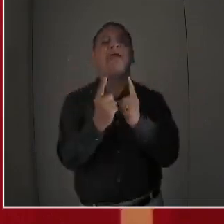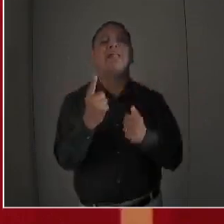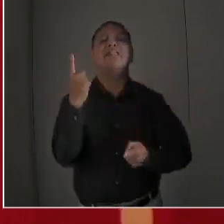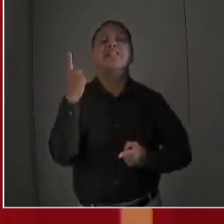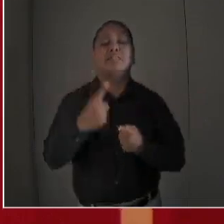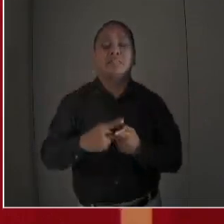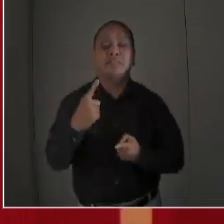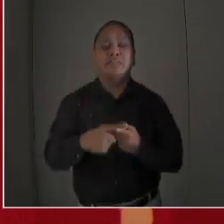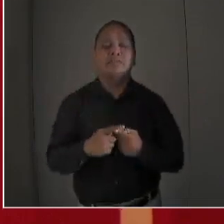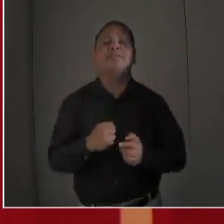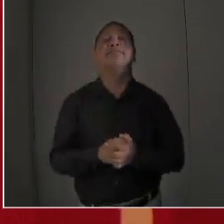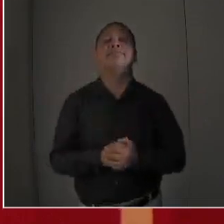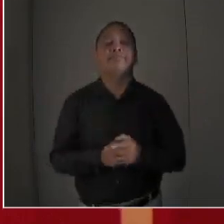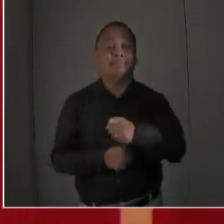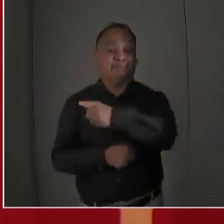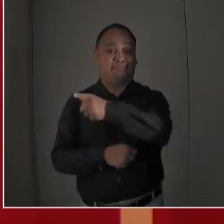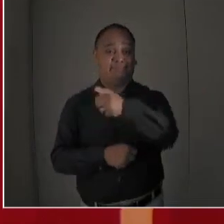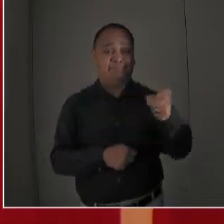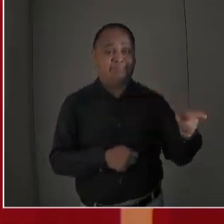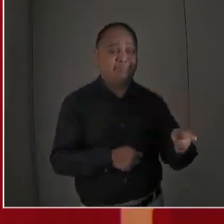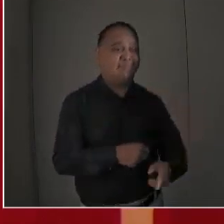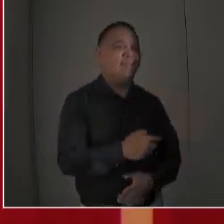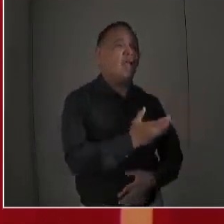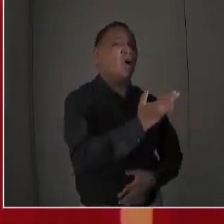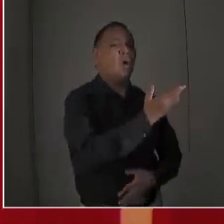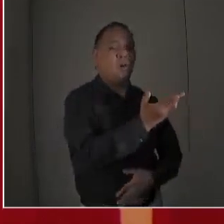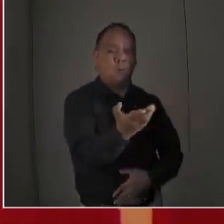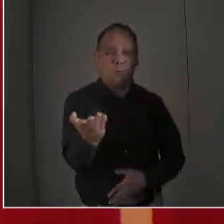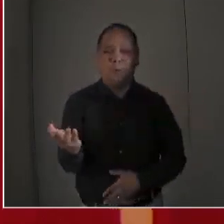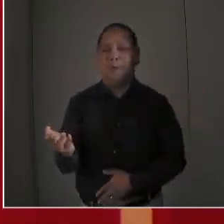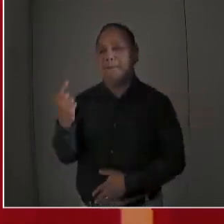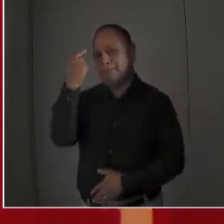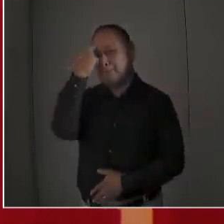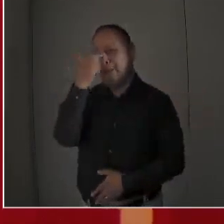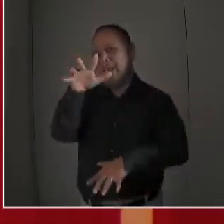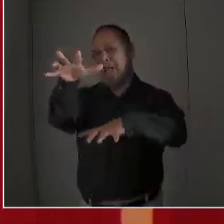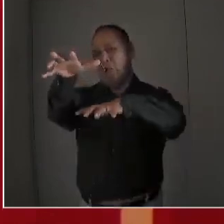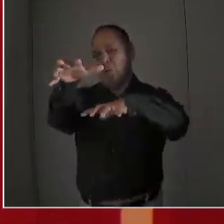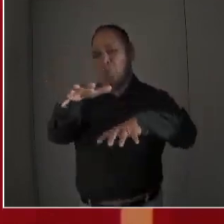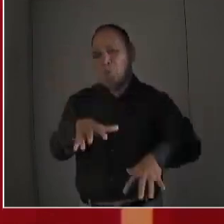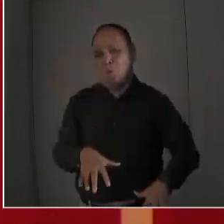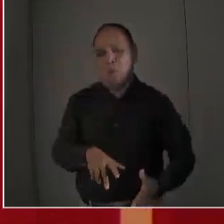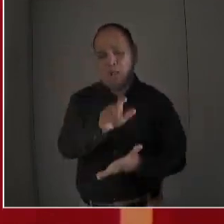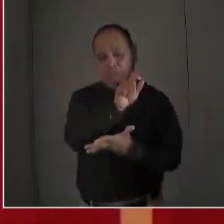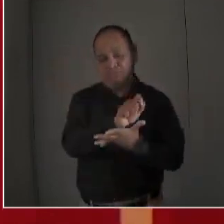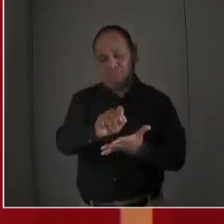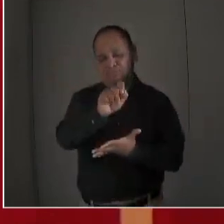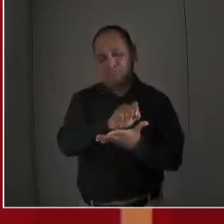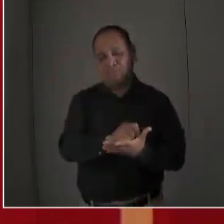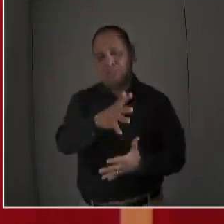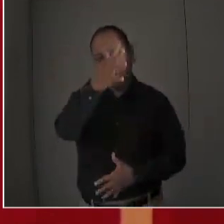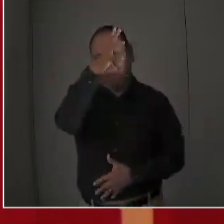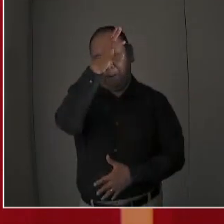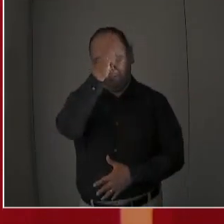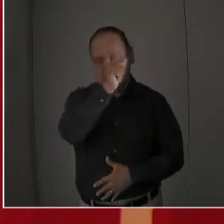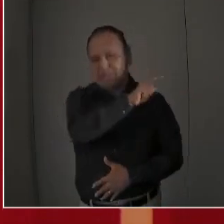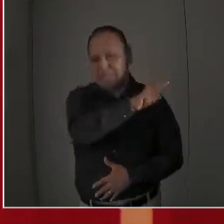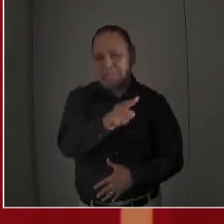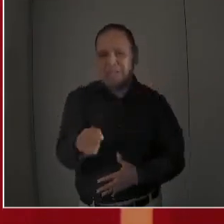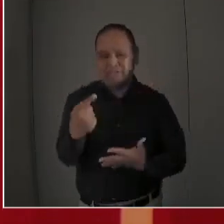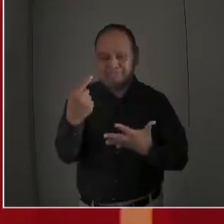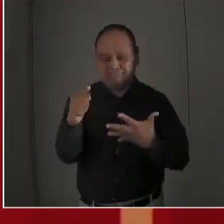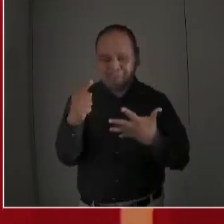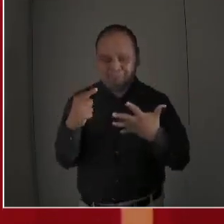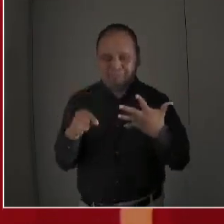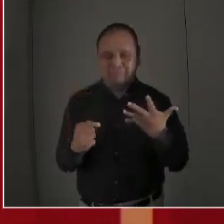con ustedes, con toda la militancia, para poder delinear todos juntos cuáles van a ser